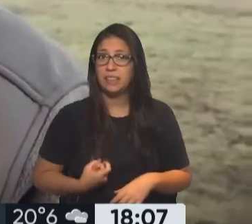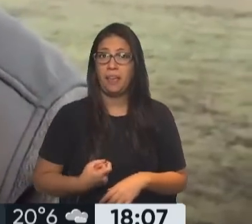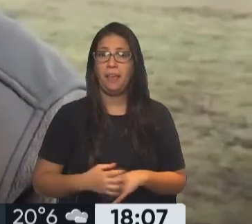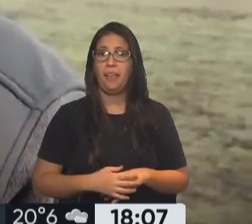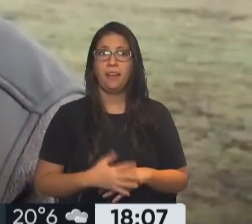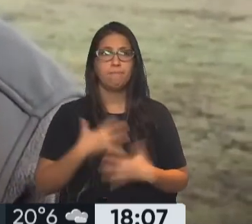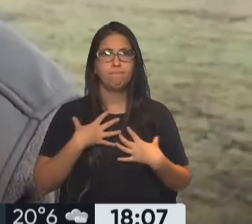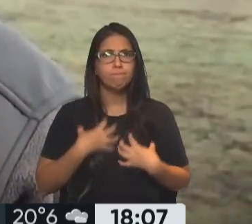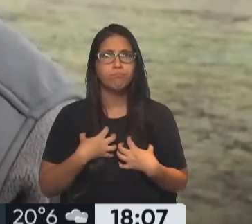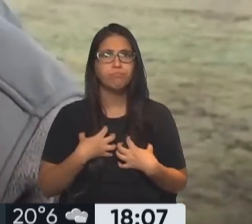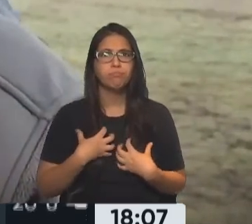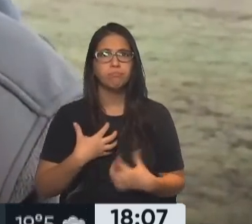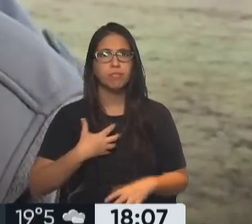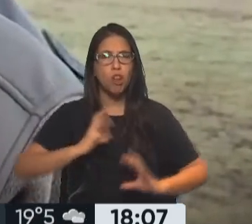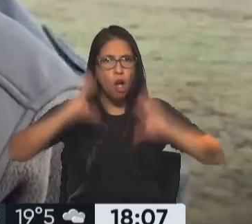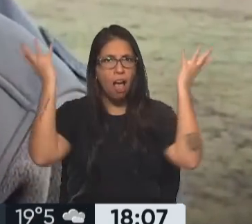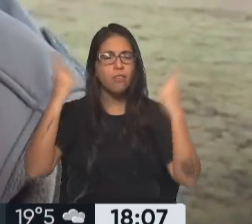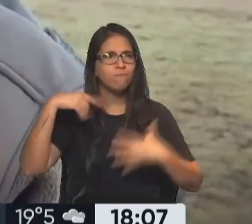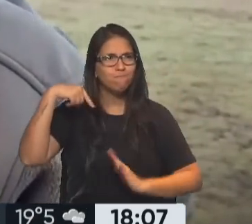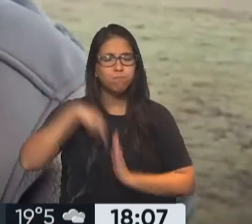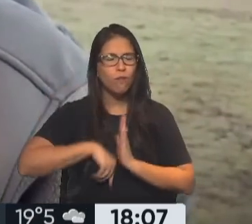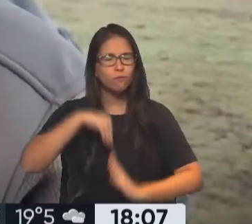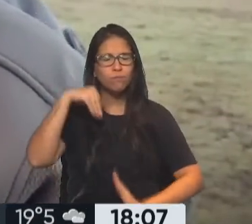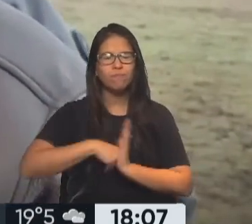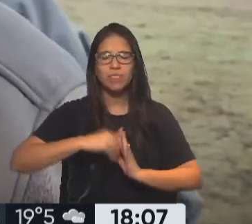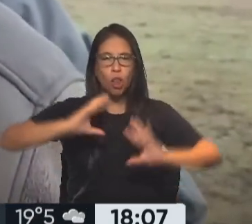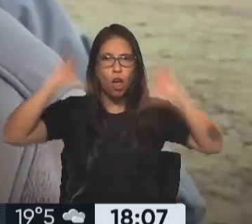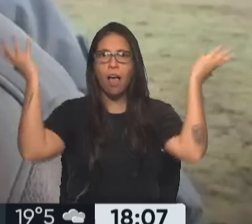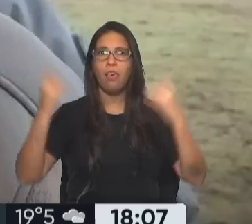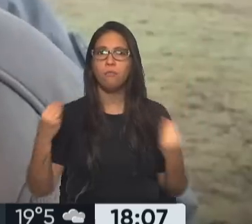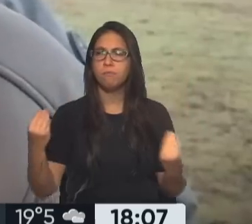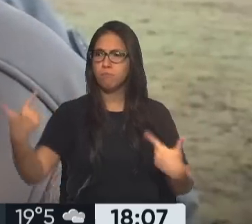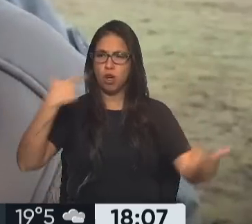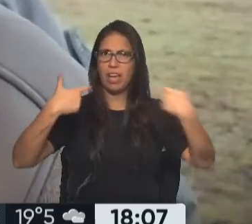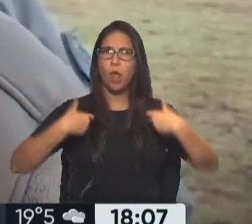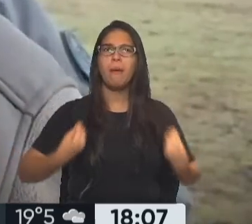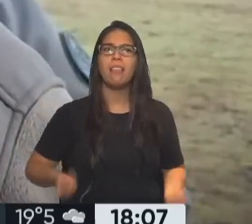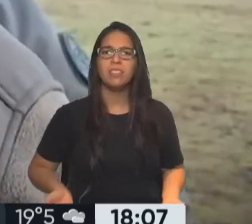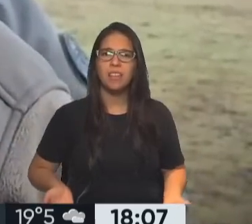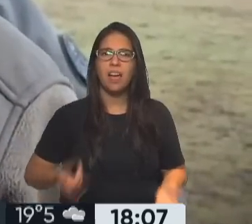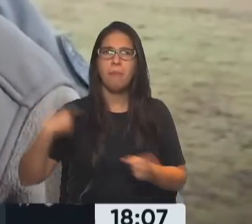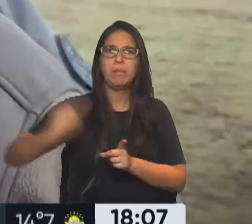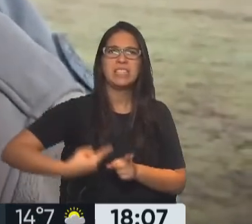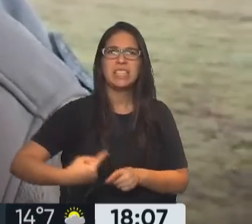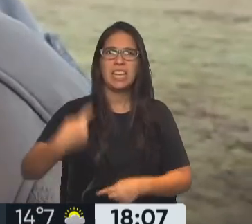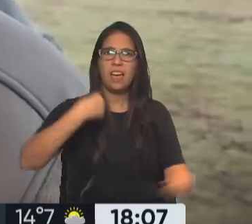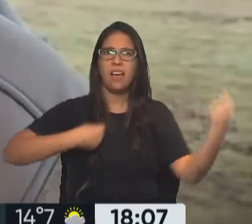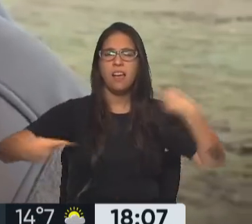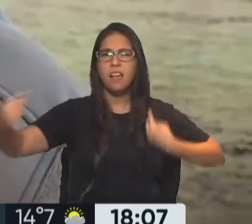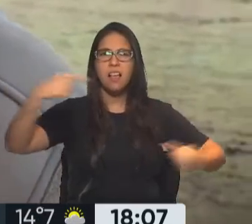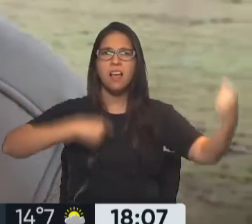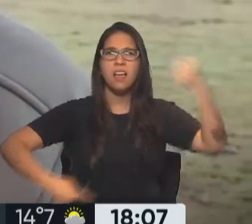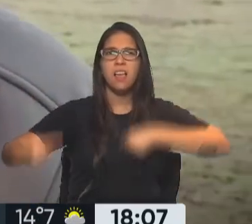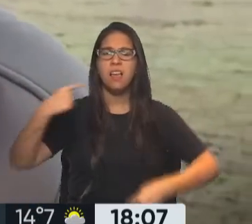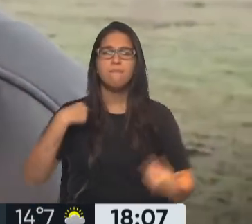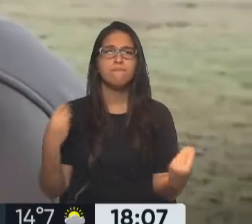con rabia, una rabia profunda. ¿Por qué nos matan? ¿Por qué nos siguen persiguiendo? ¿Por qué nos siguen atacando? ¿Por qué nos